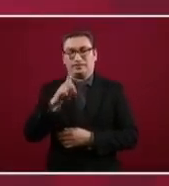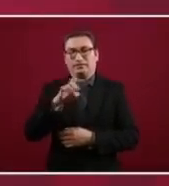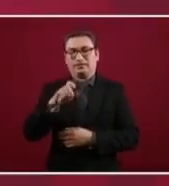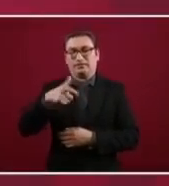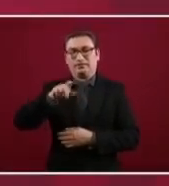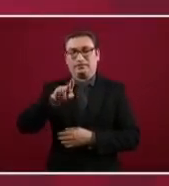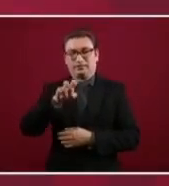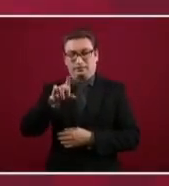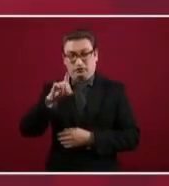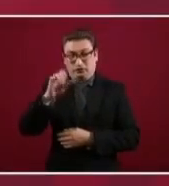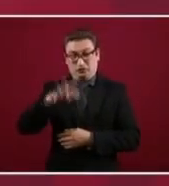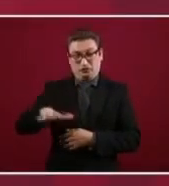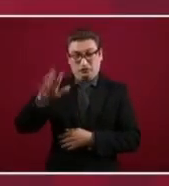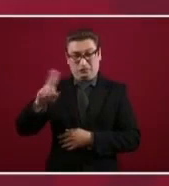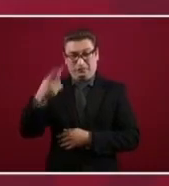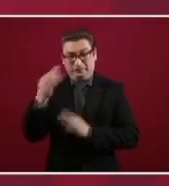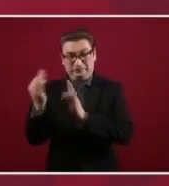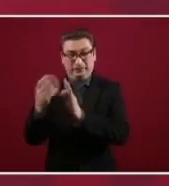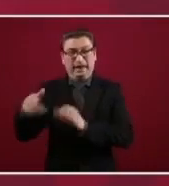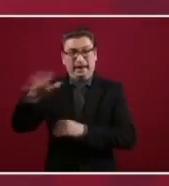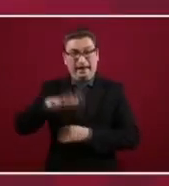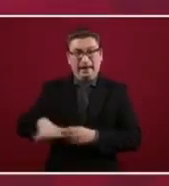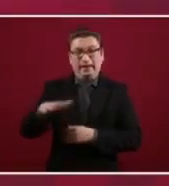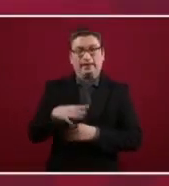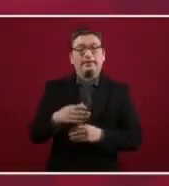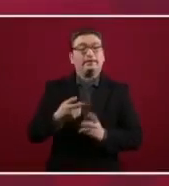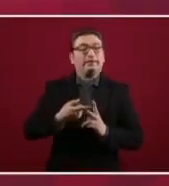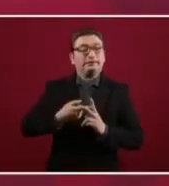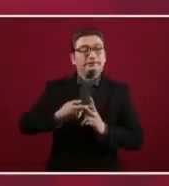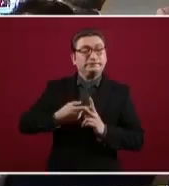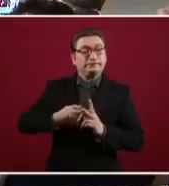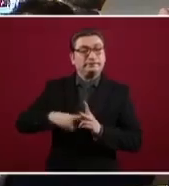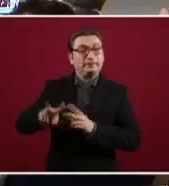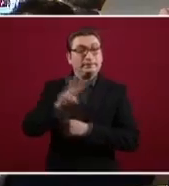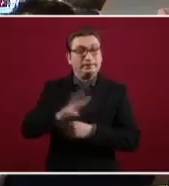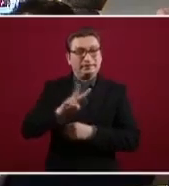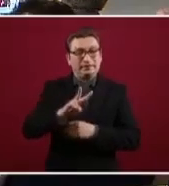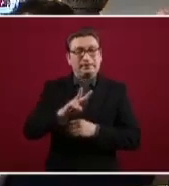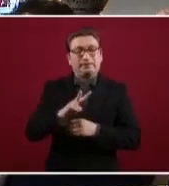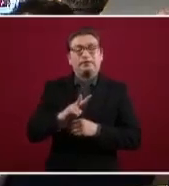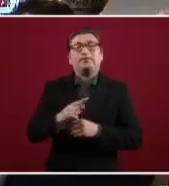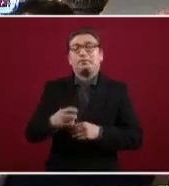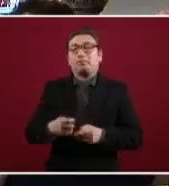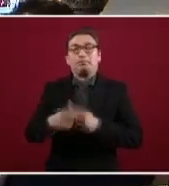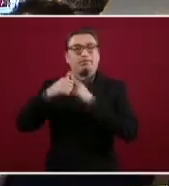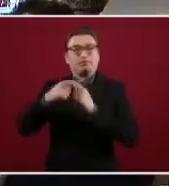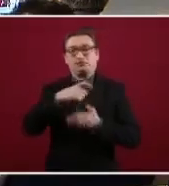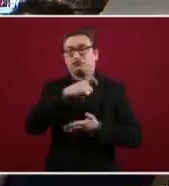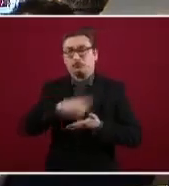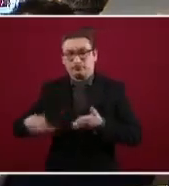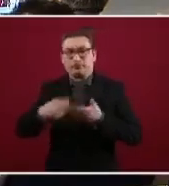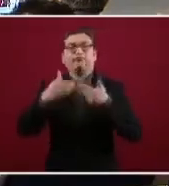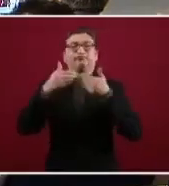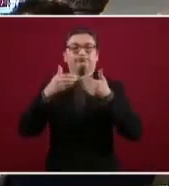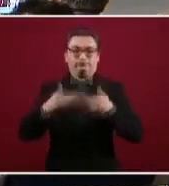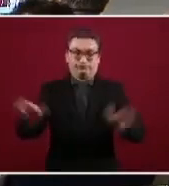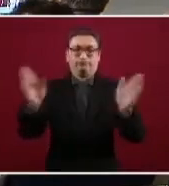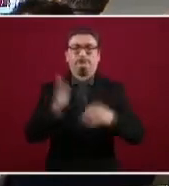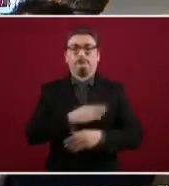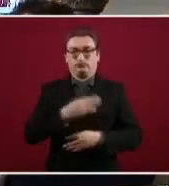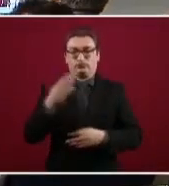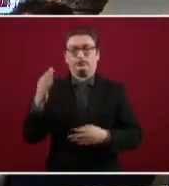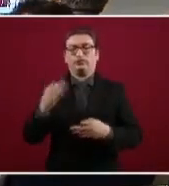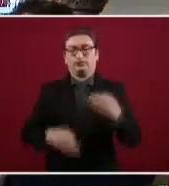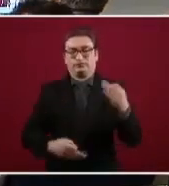allí en el primer minuto del viernes se hará la primera compra y se dará el banderazo de inicio